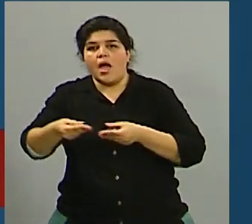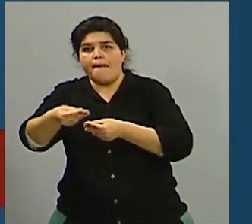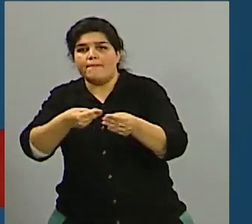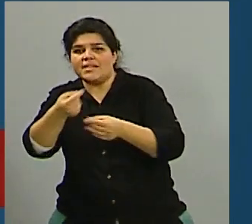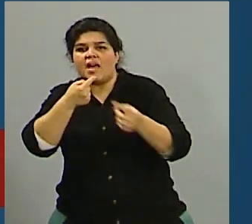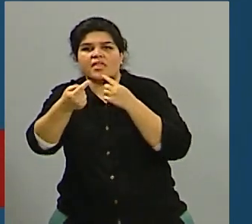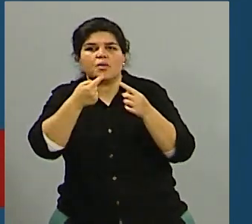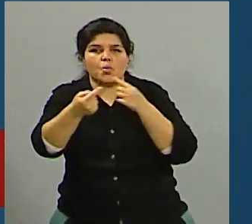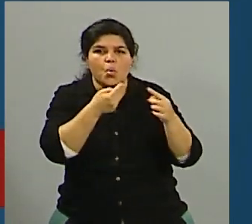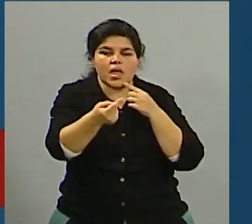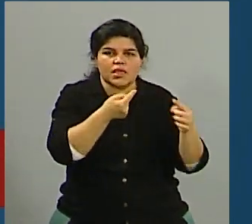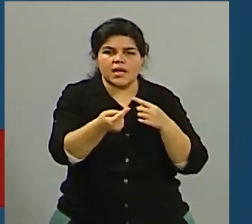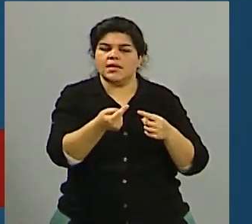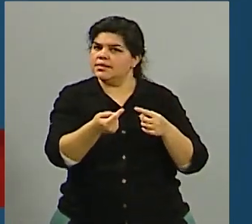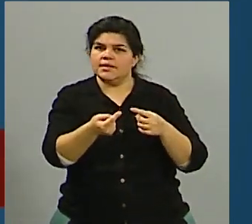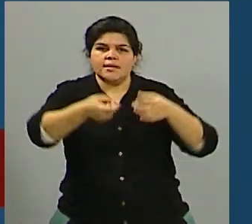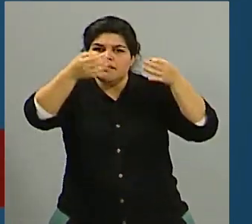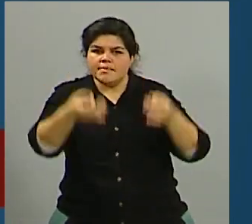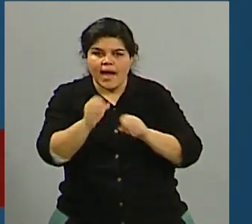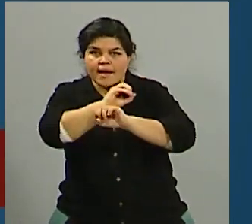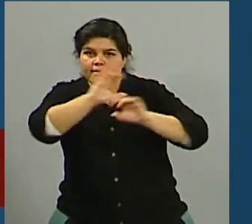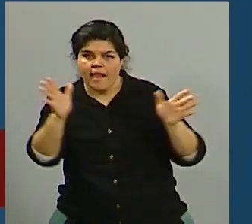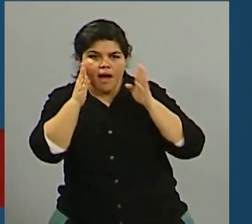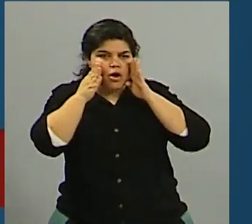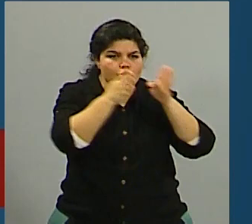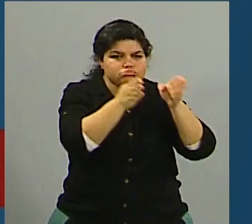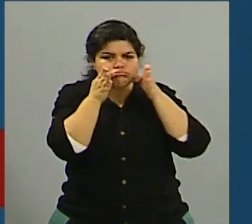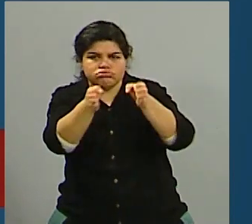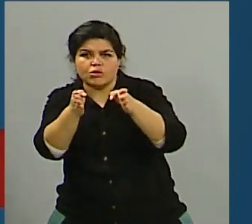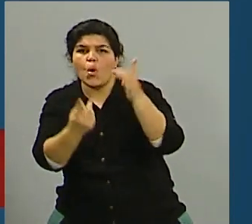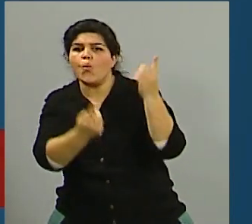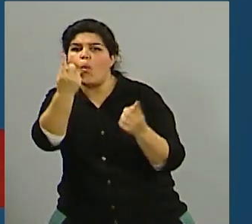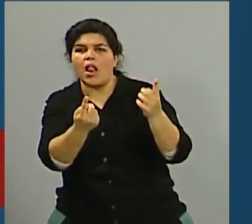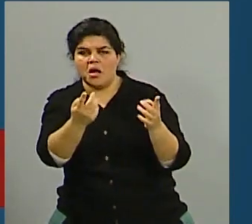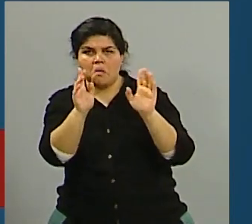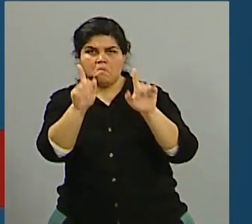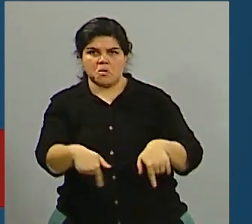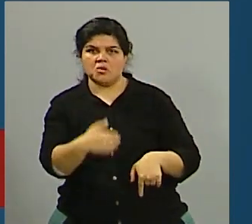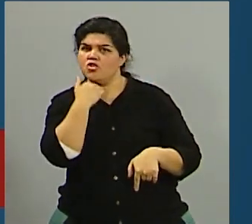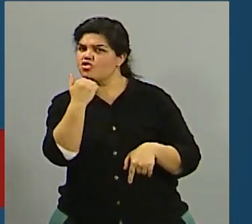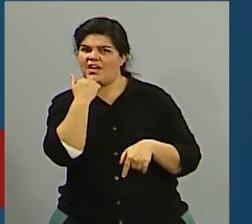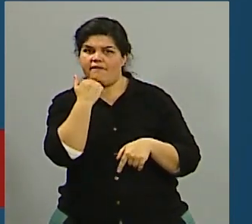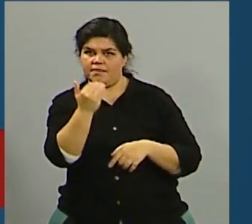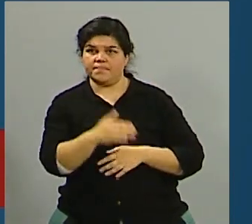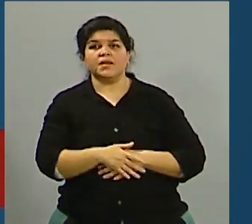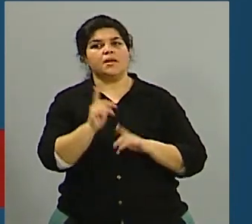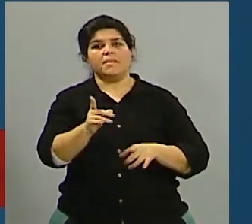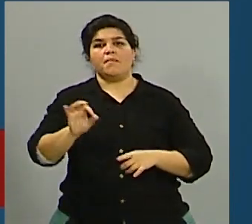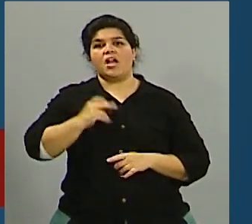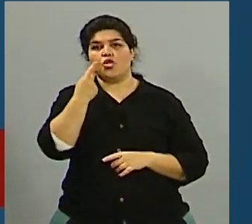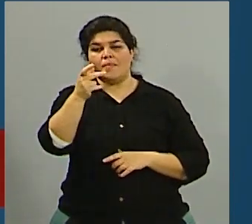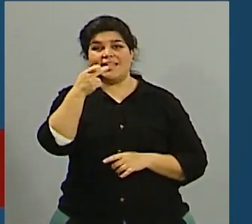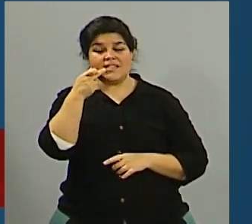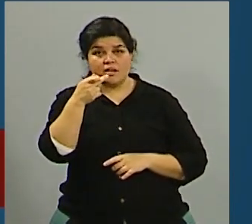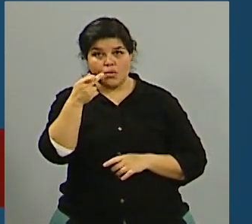bastante desorientadas. Sí, Para mí también hay sí. algunas cuestiones metodológicas que la siguen pifiando, que ya la pifiaron en el 2019 y